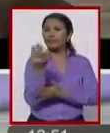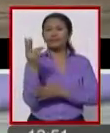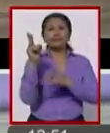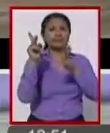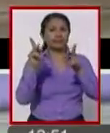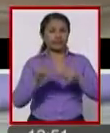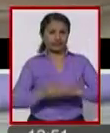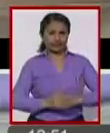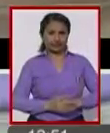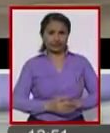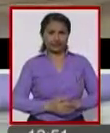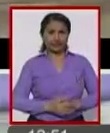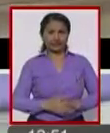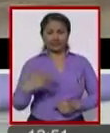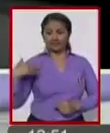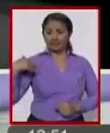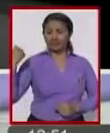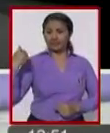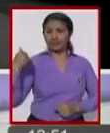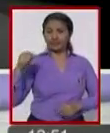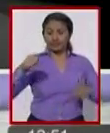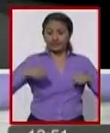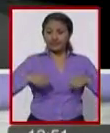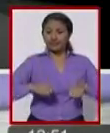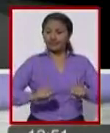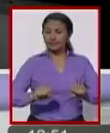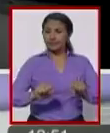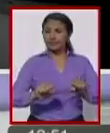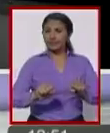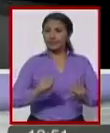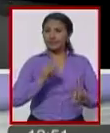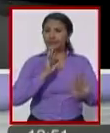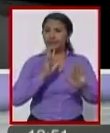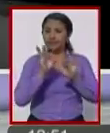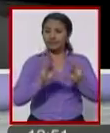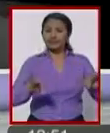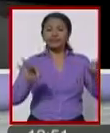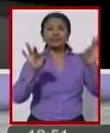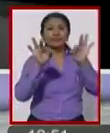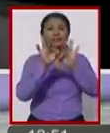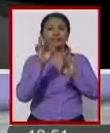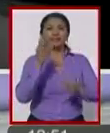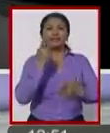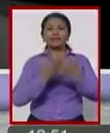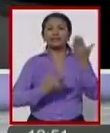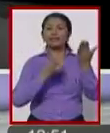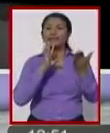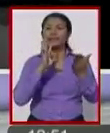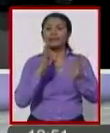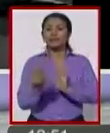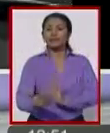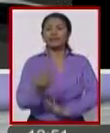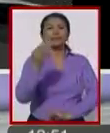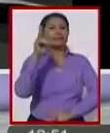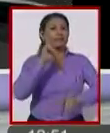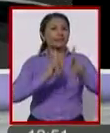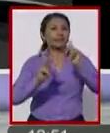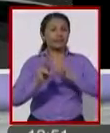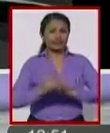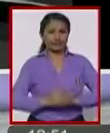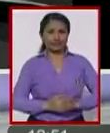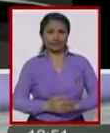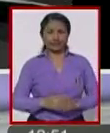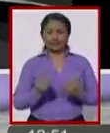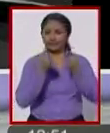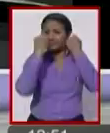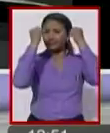ido la propietaria de este supermercado, alguna declaración importante que pueda dar ante la prensa, ante la población, ante la gente